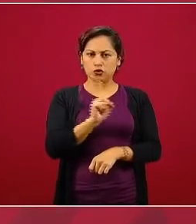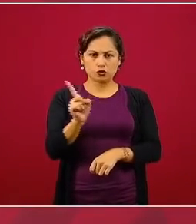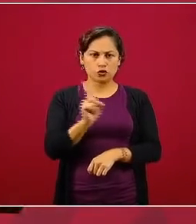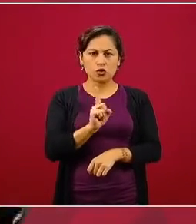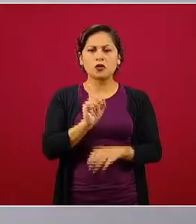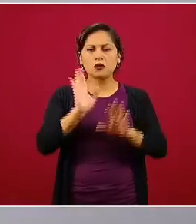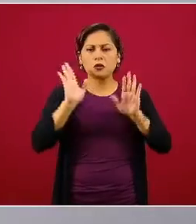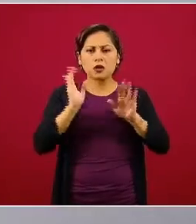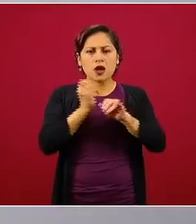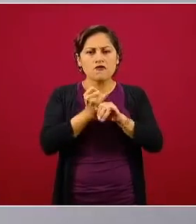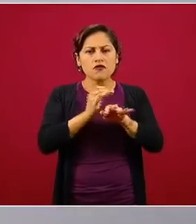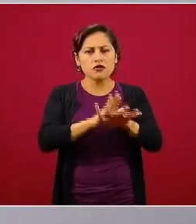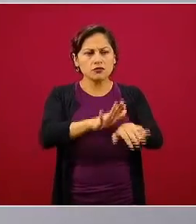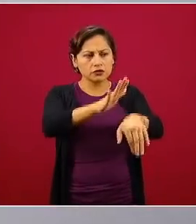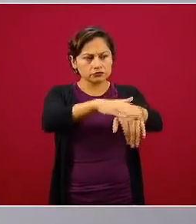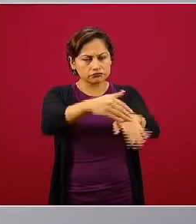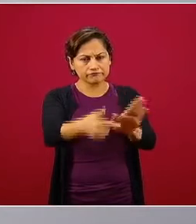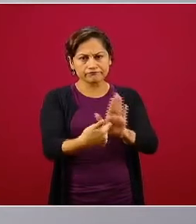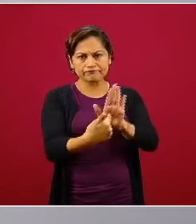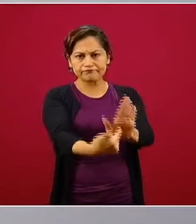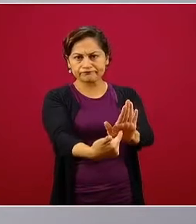dar información.